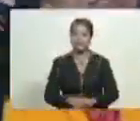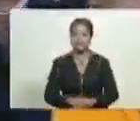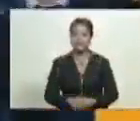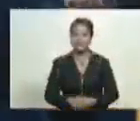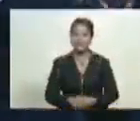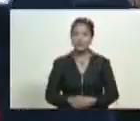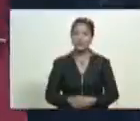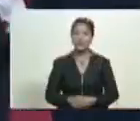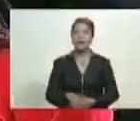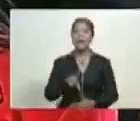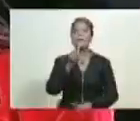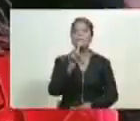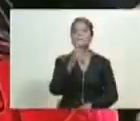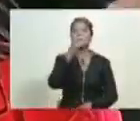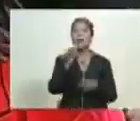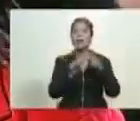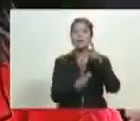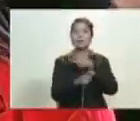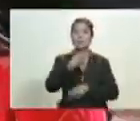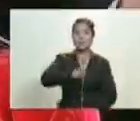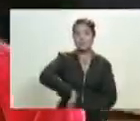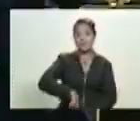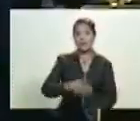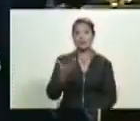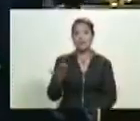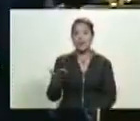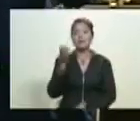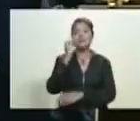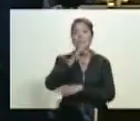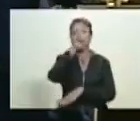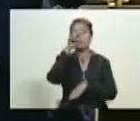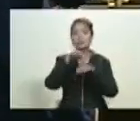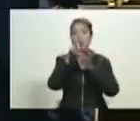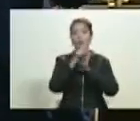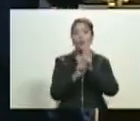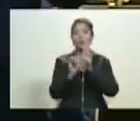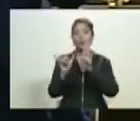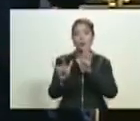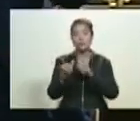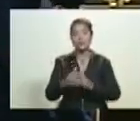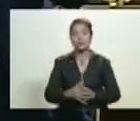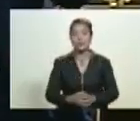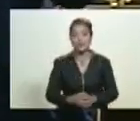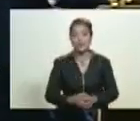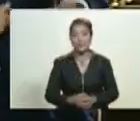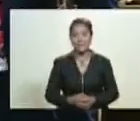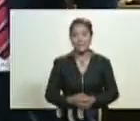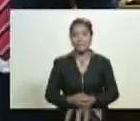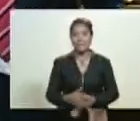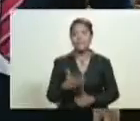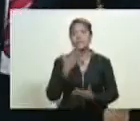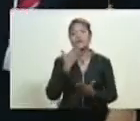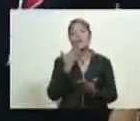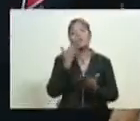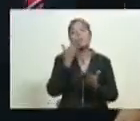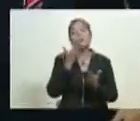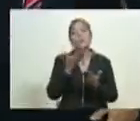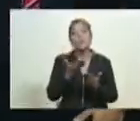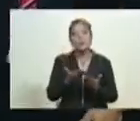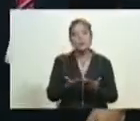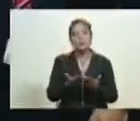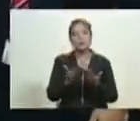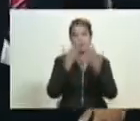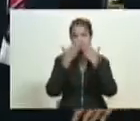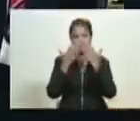Para la primera vicepresidencia de la Asamblea Nacional Constituyente, quisiera proponer